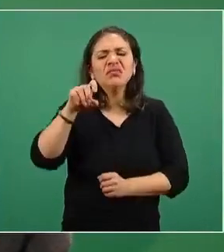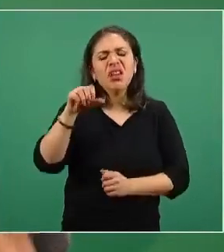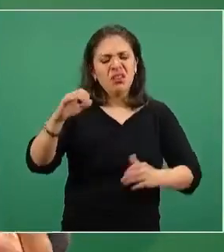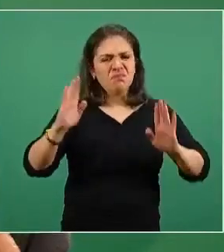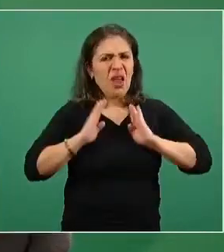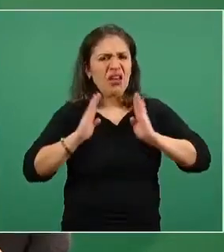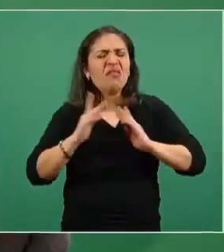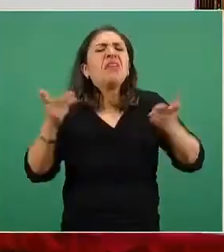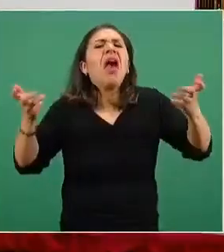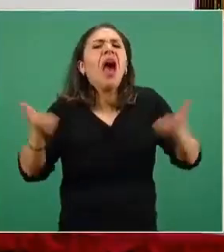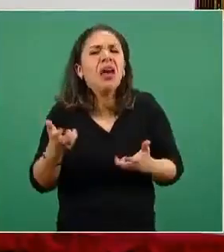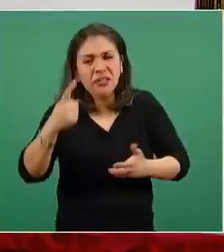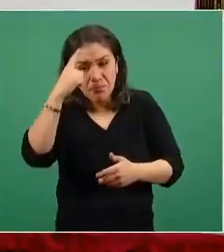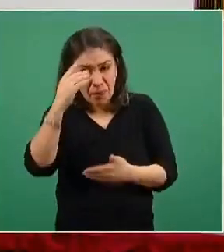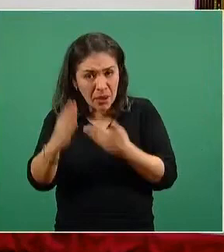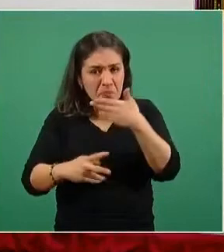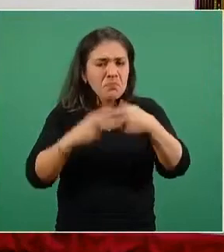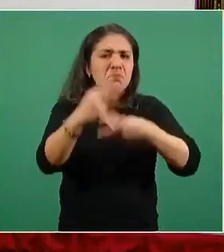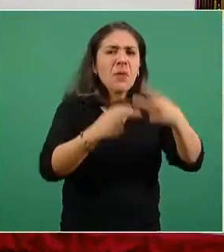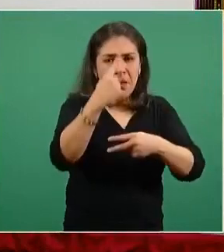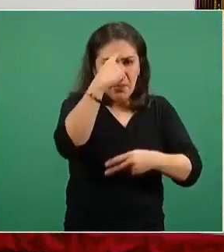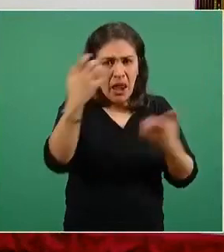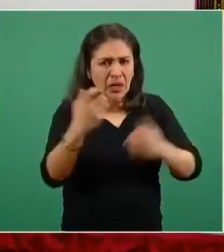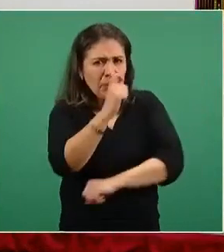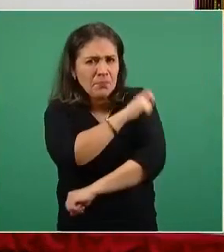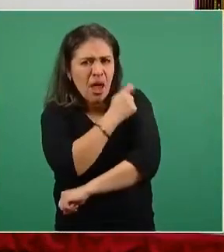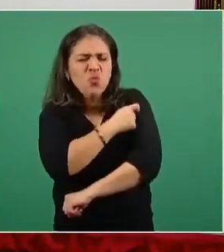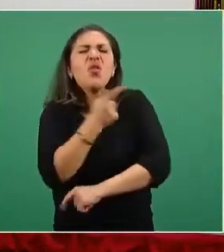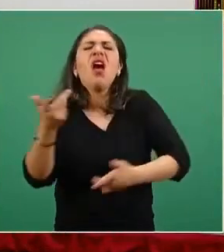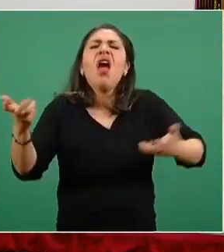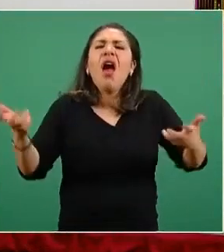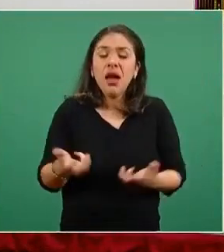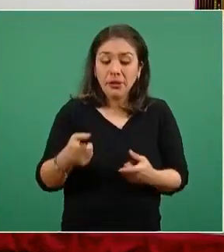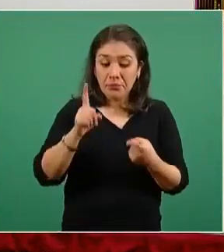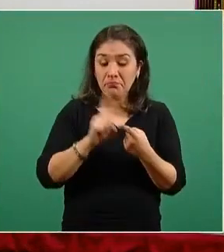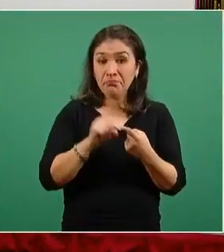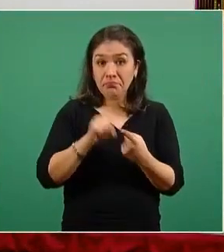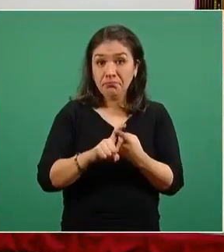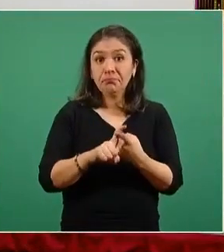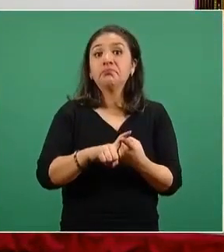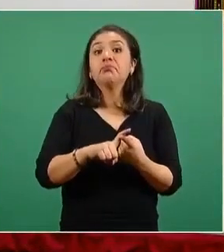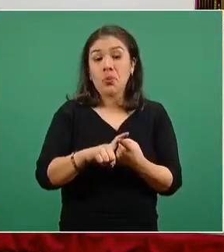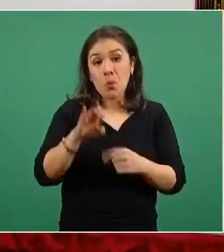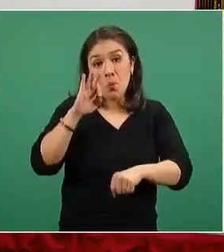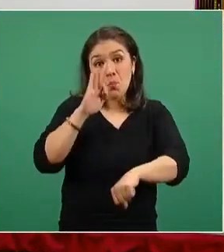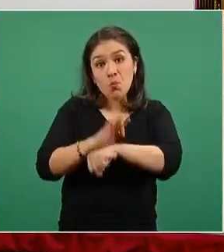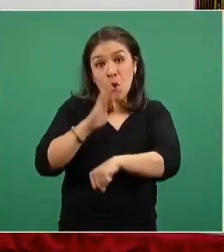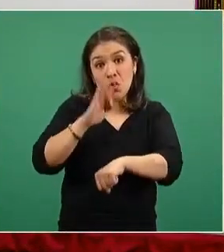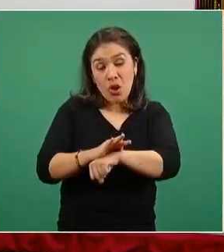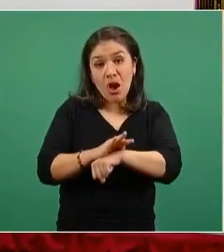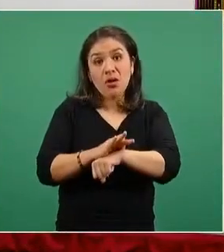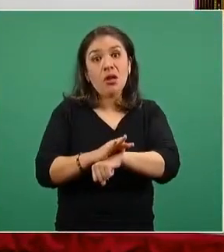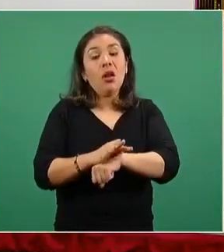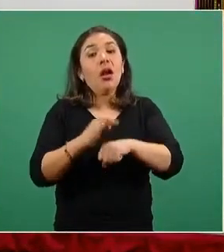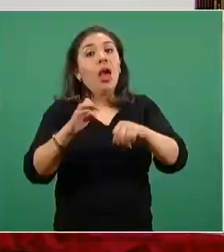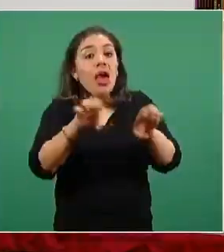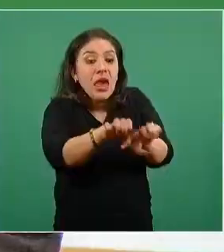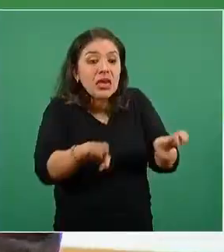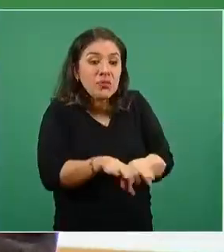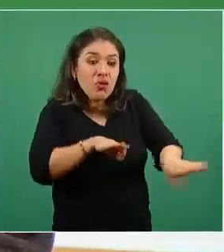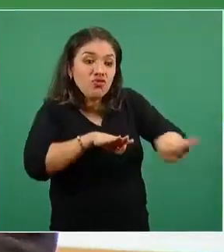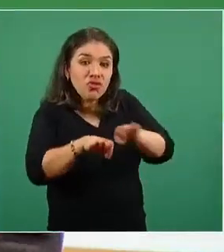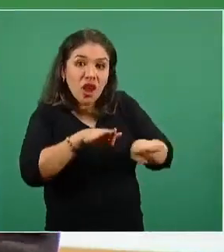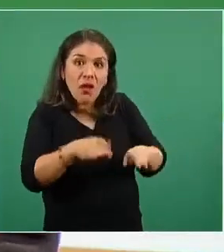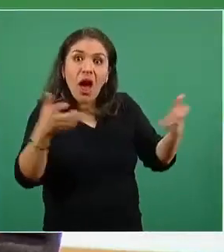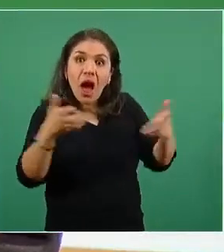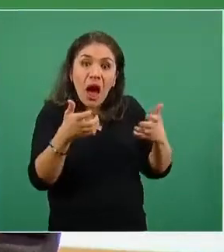Armadas en las brigadas del operativo Correcaminos. La primera es proteger la integridad del equipo de trabajo,